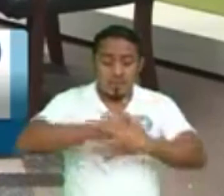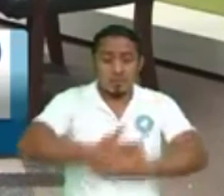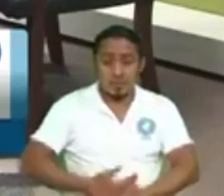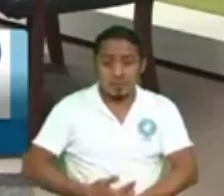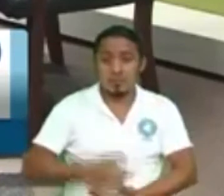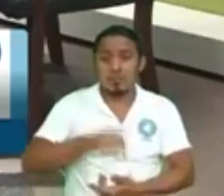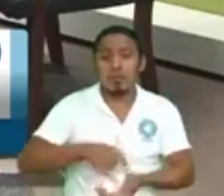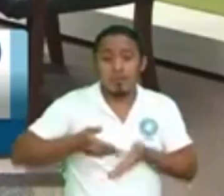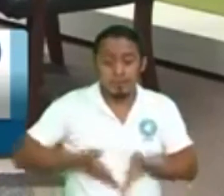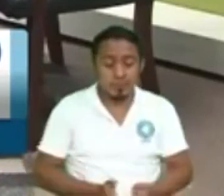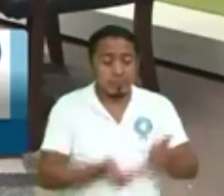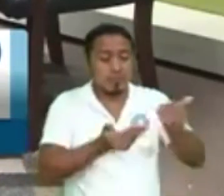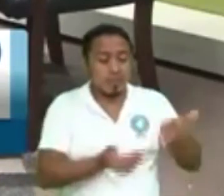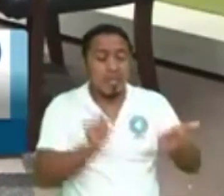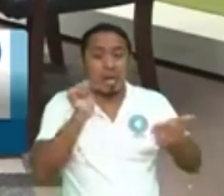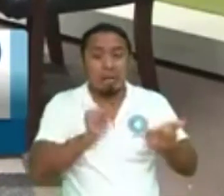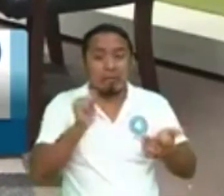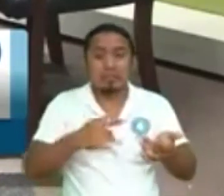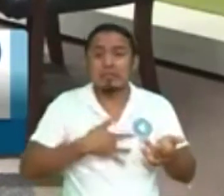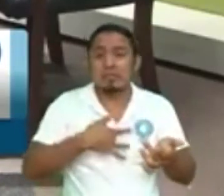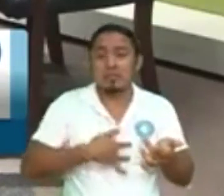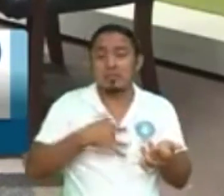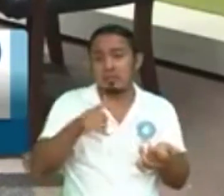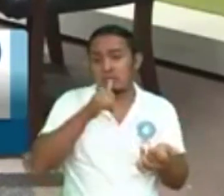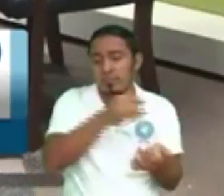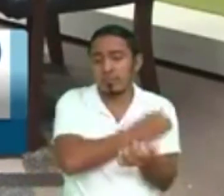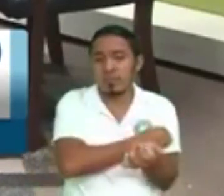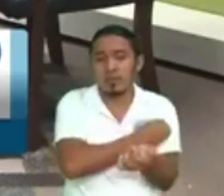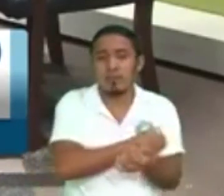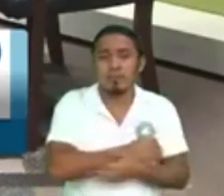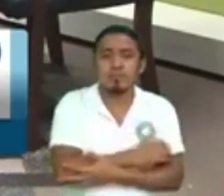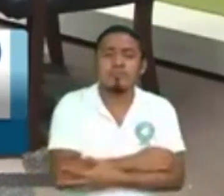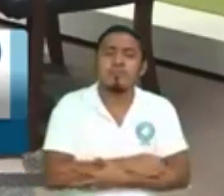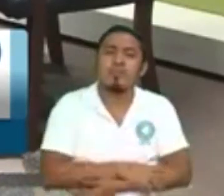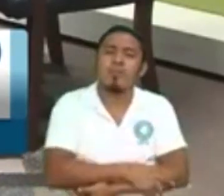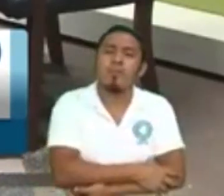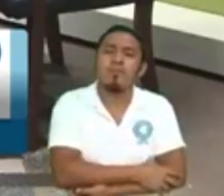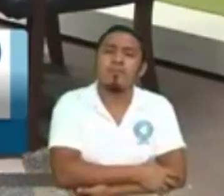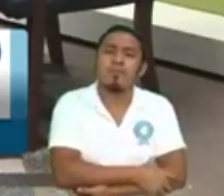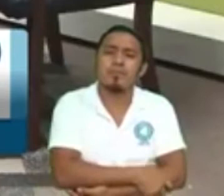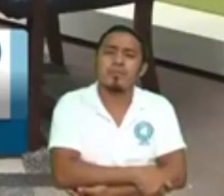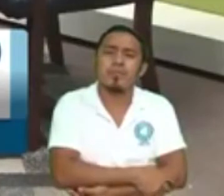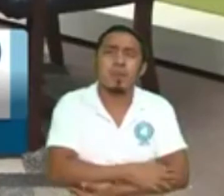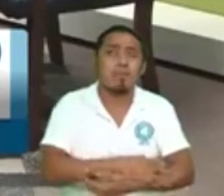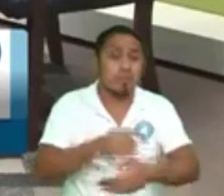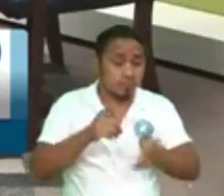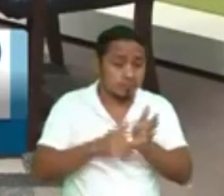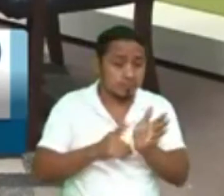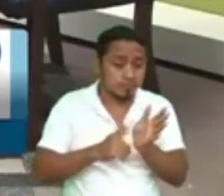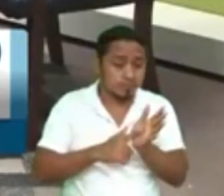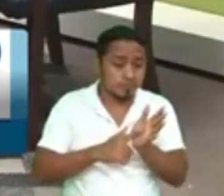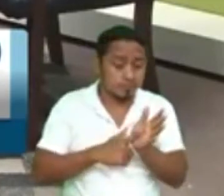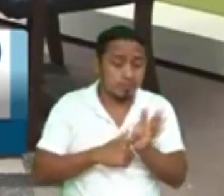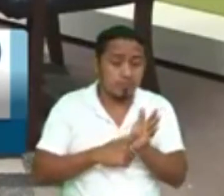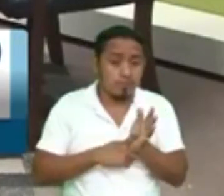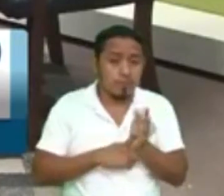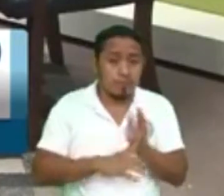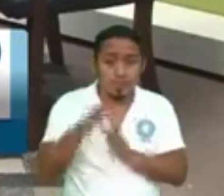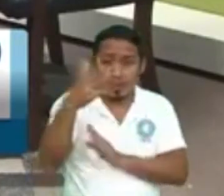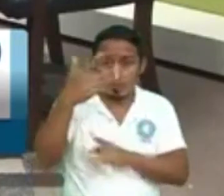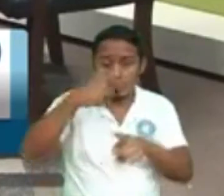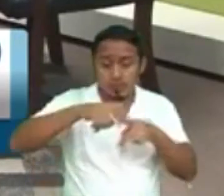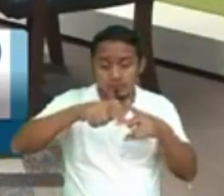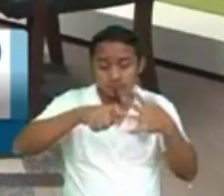alcoholismo. Interesante. Sí. Eso le iba a decir, por ejemplo, durante esos 9 meses de